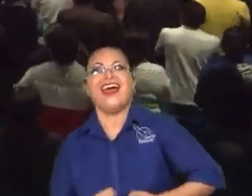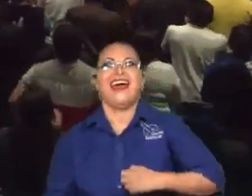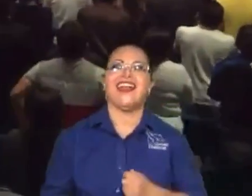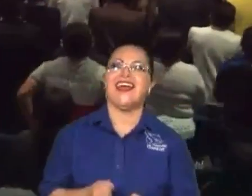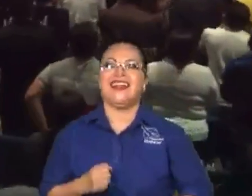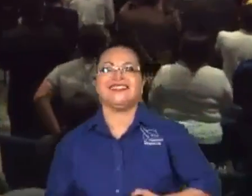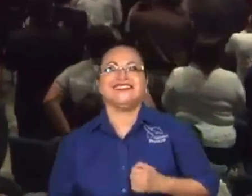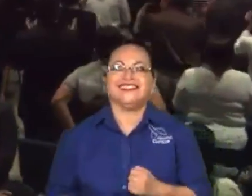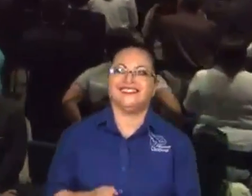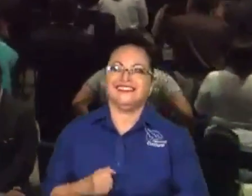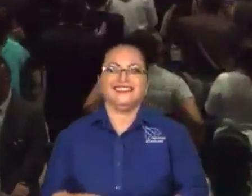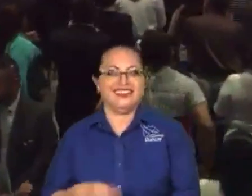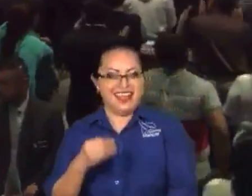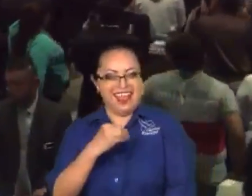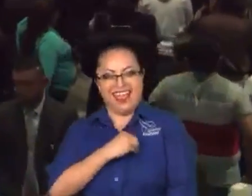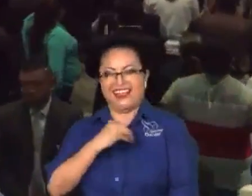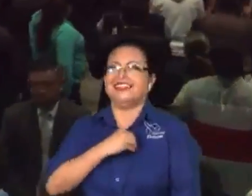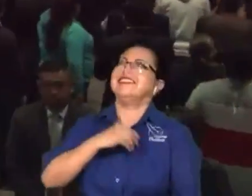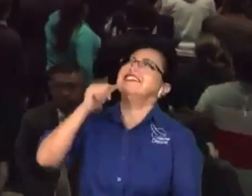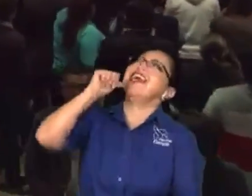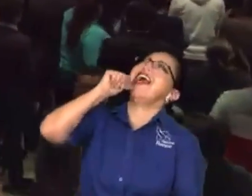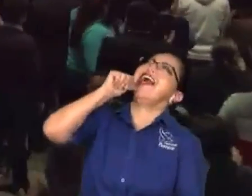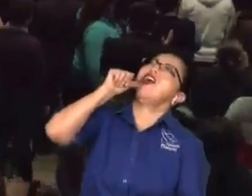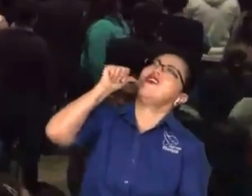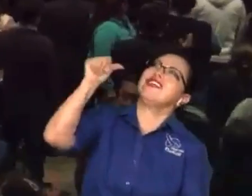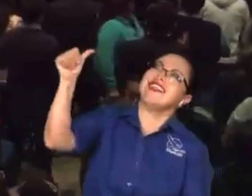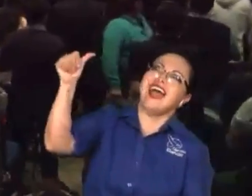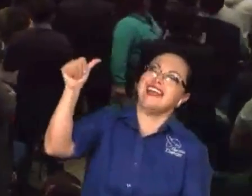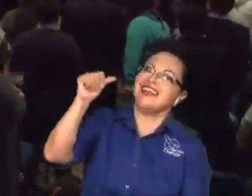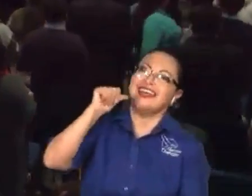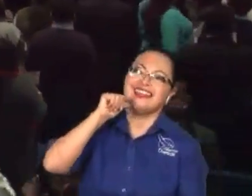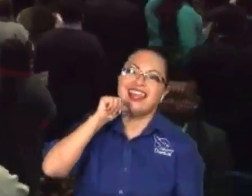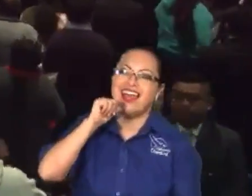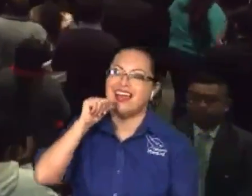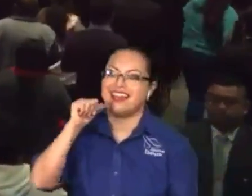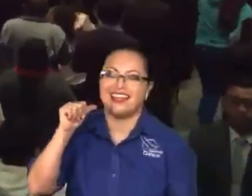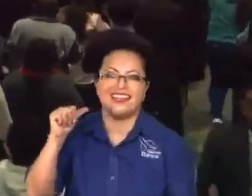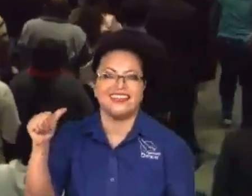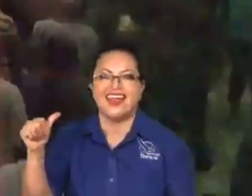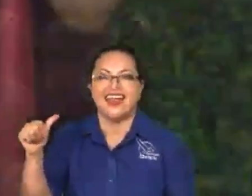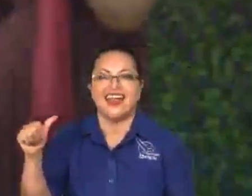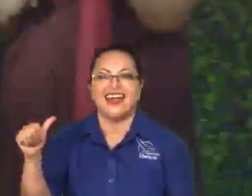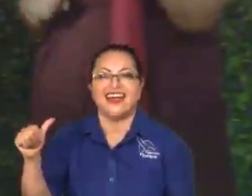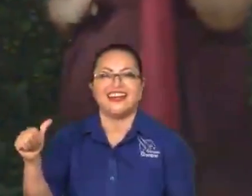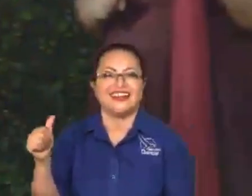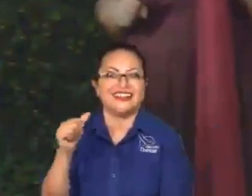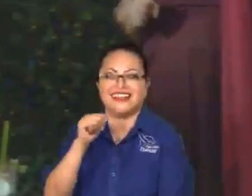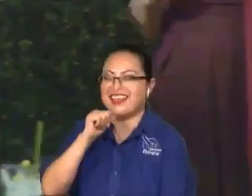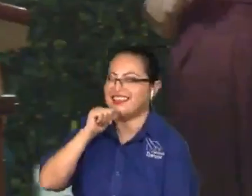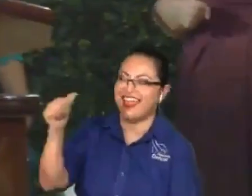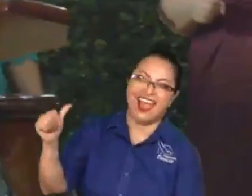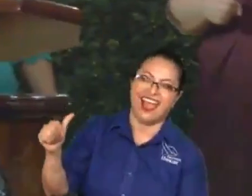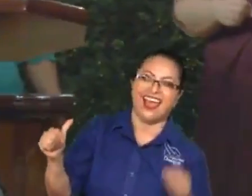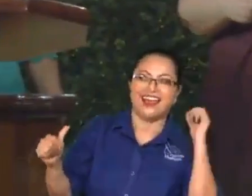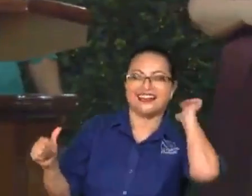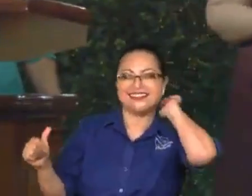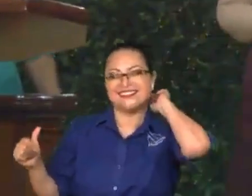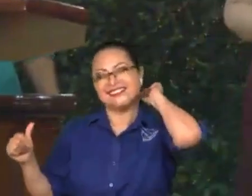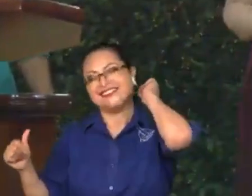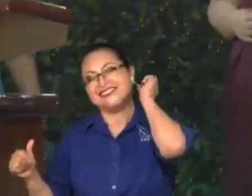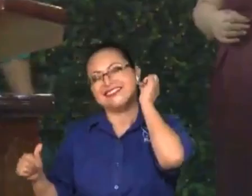correr, correr. Quiero gritar. Quiero gritar, gritar, gritar,